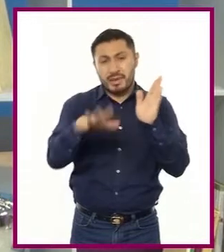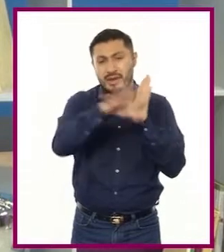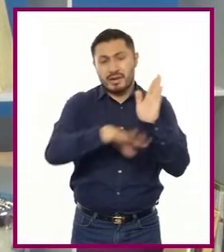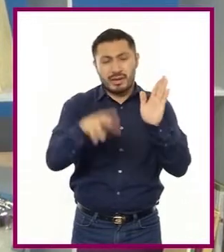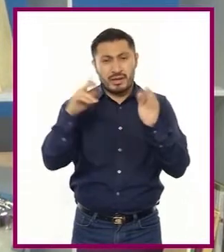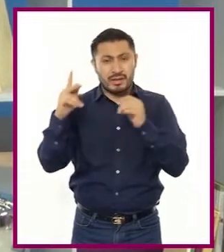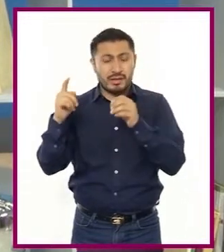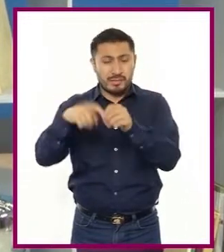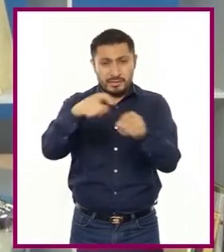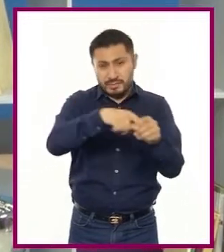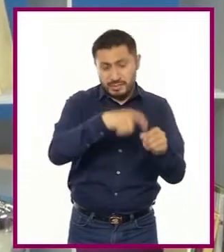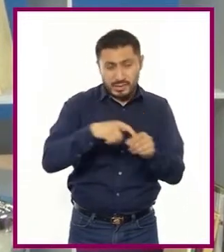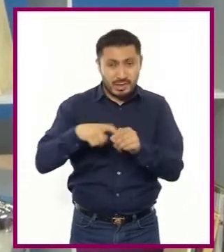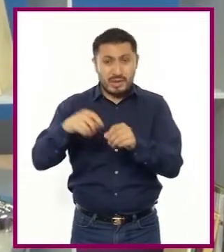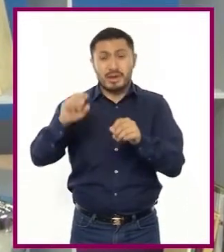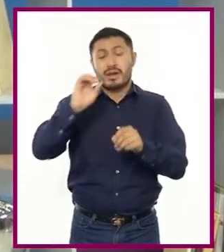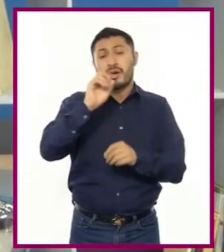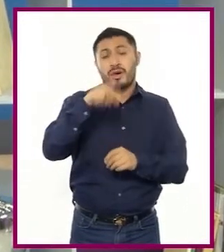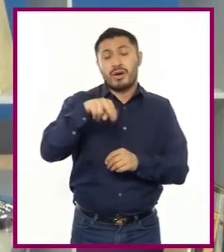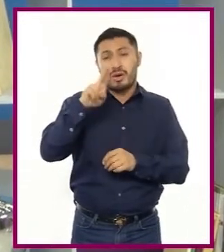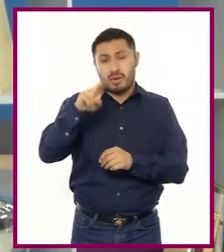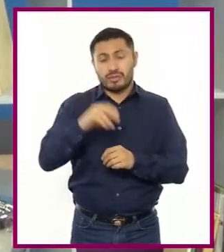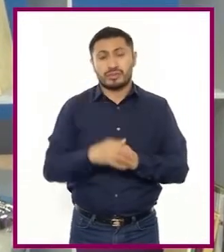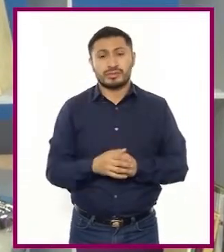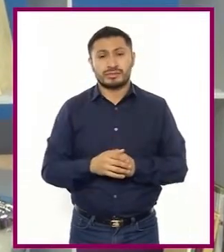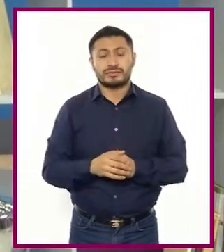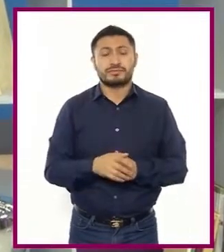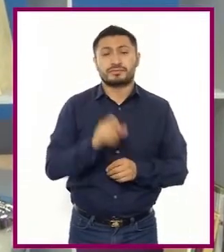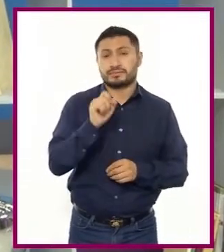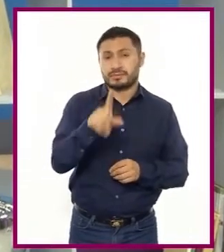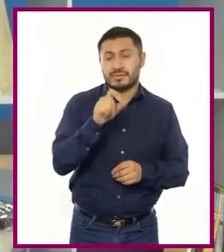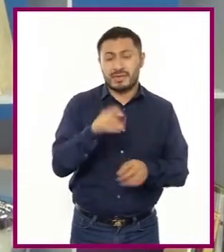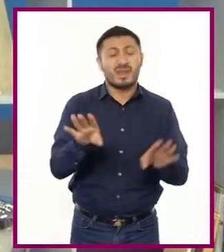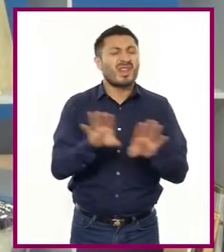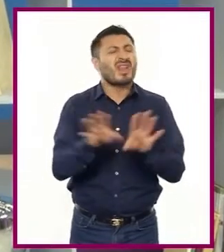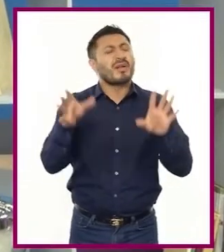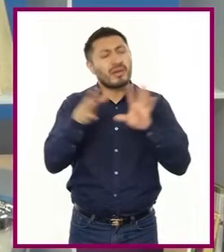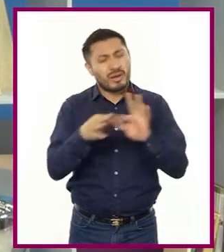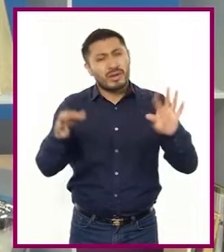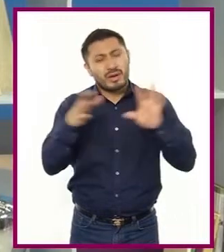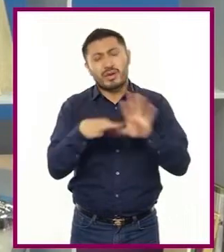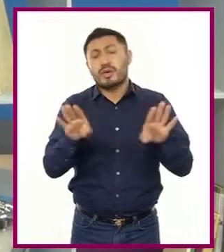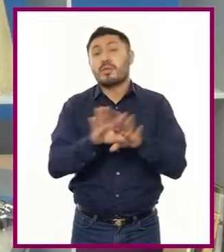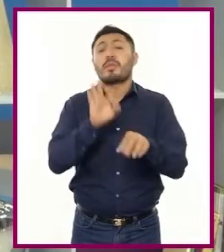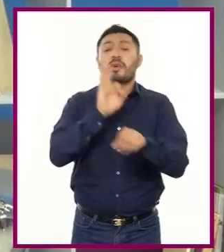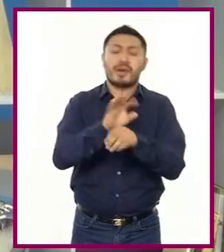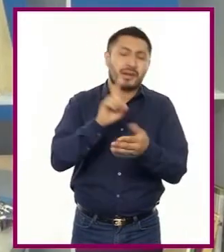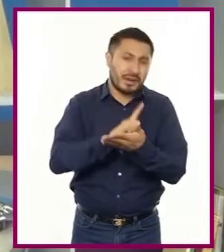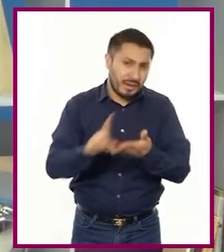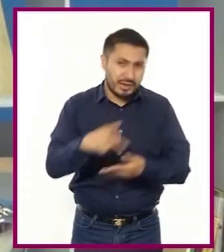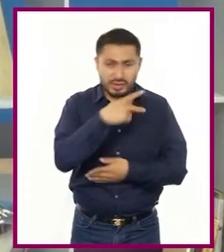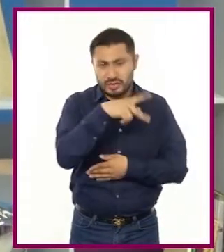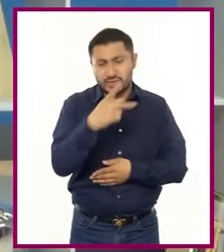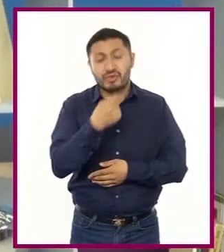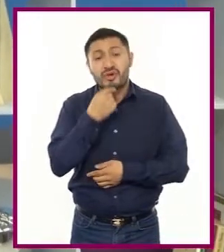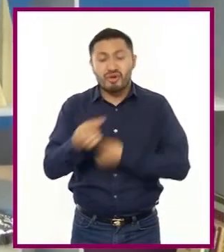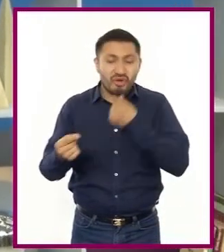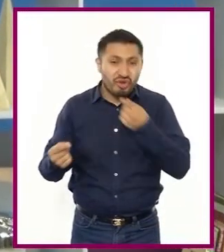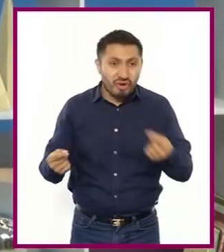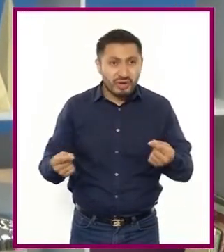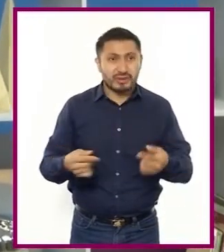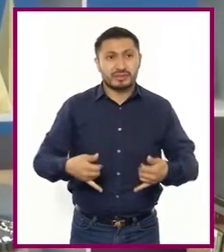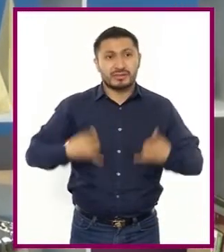de la Organización de las Naciones Unidas, ONU, sobre cómo proteger los derechos de niñas, niños y adolescentes